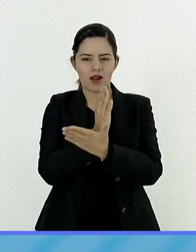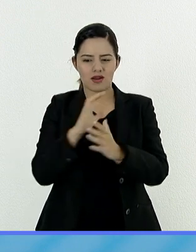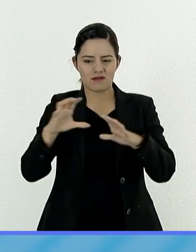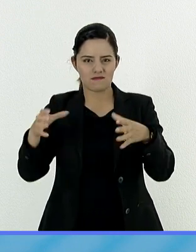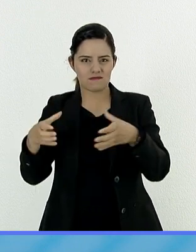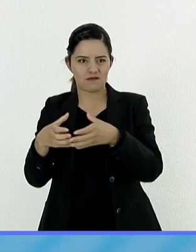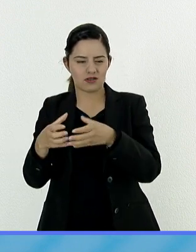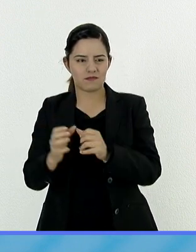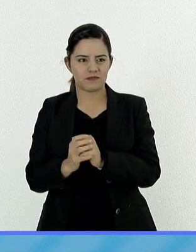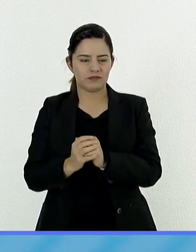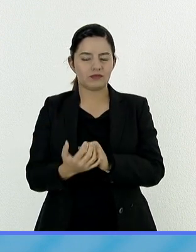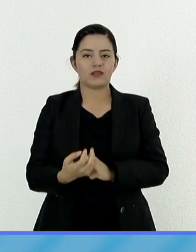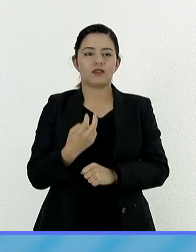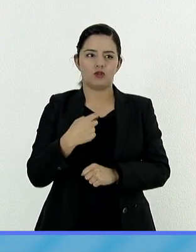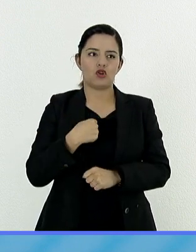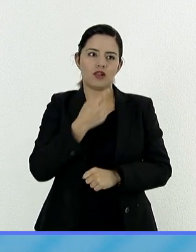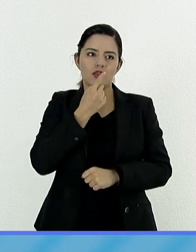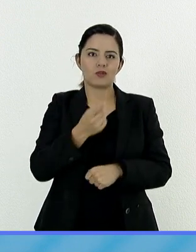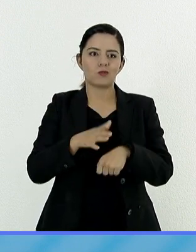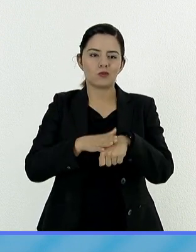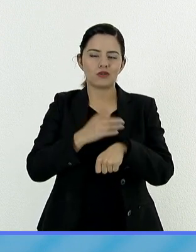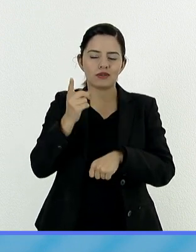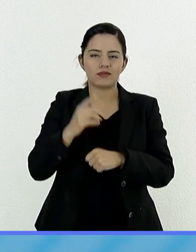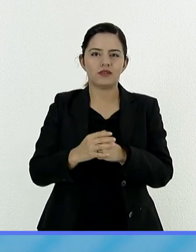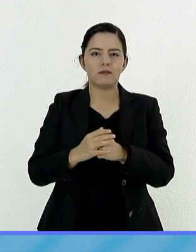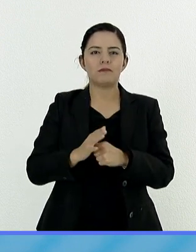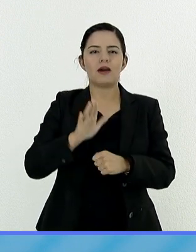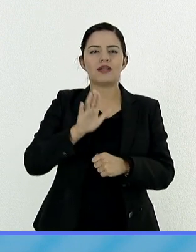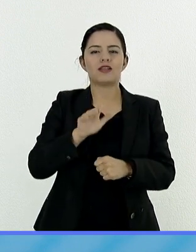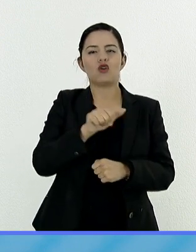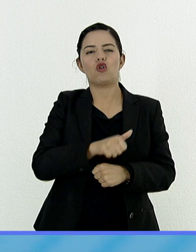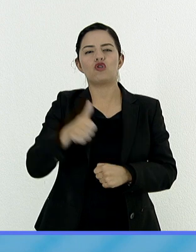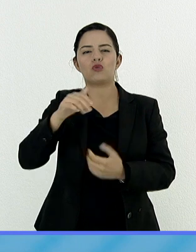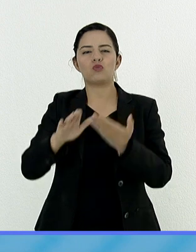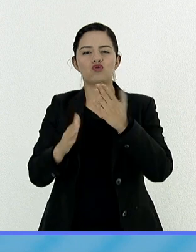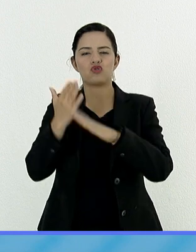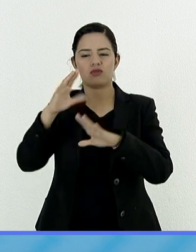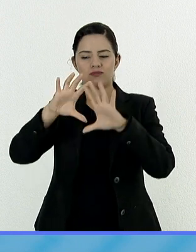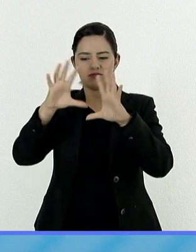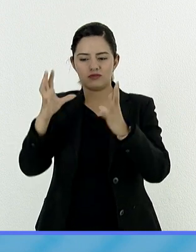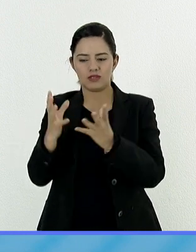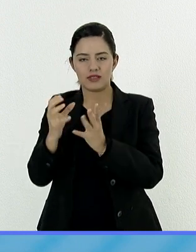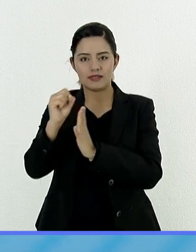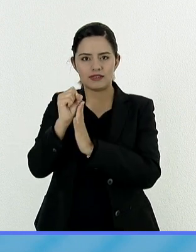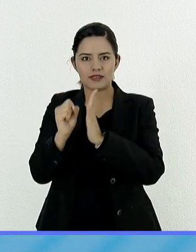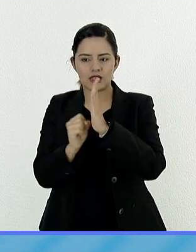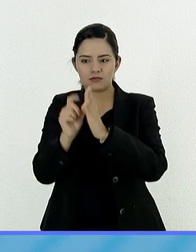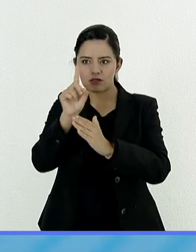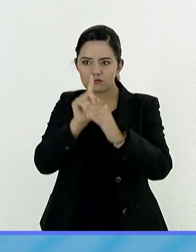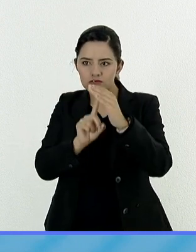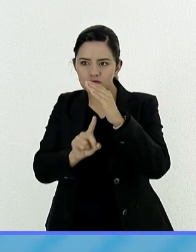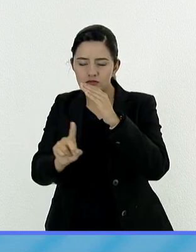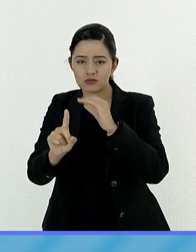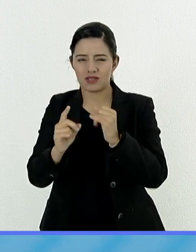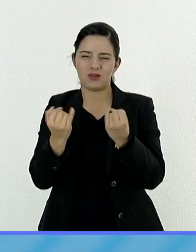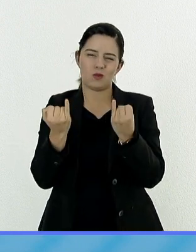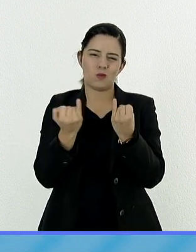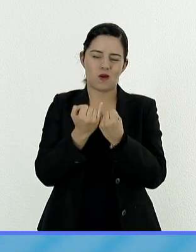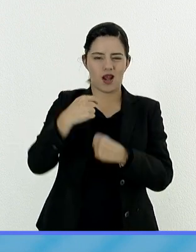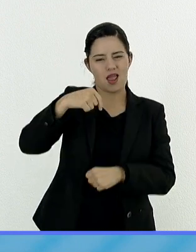yo hago mucho porque de alguna manera entras a otro planeta a otro sistema en donde no puedes respirar como